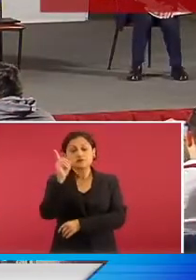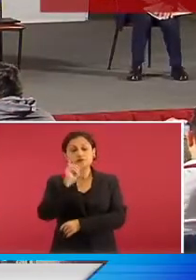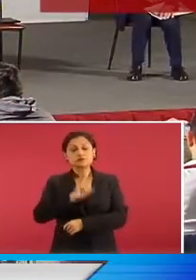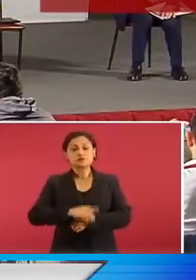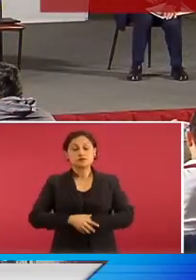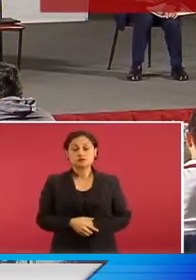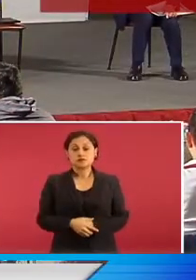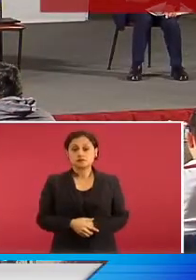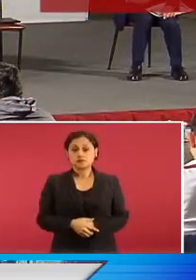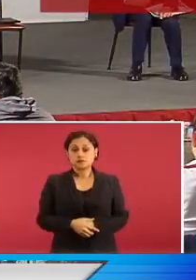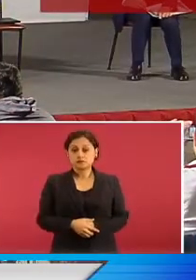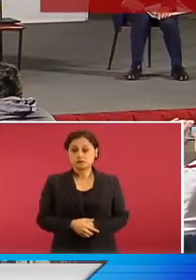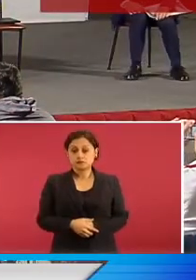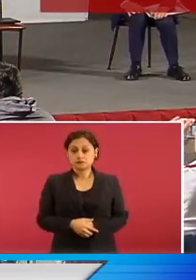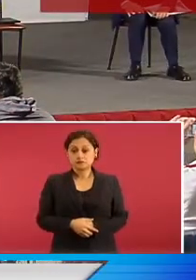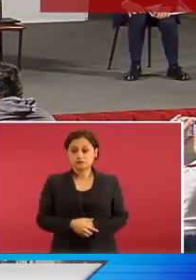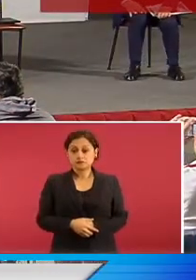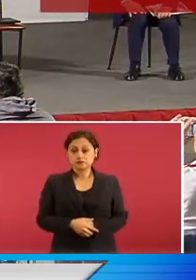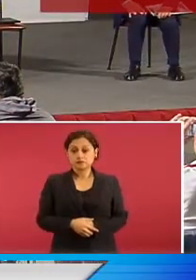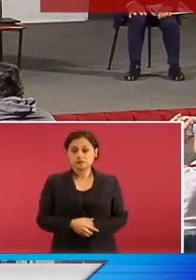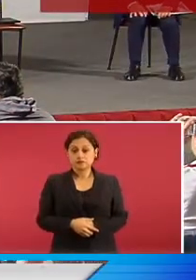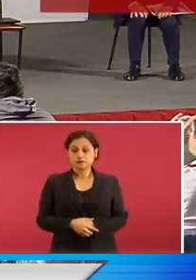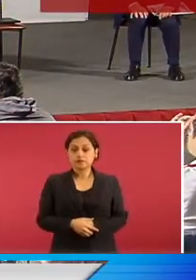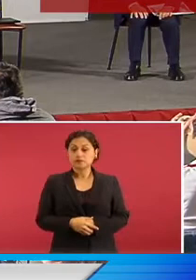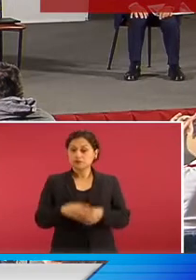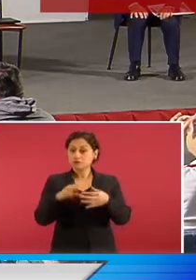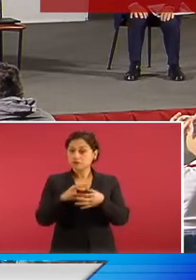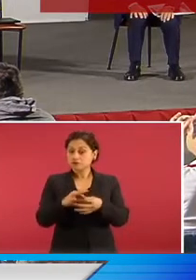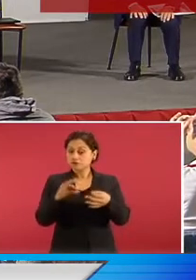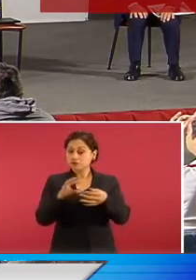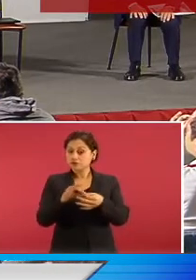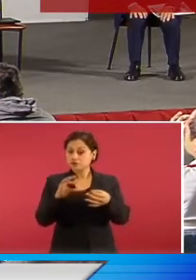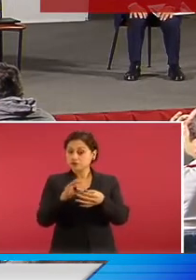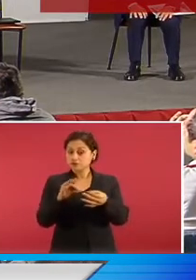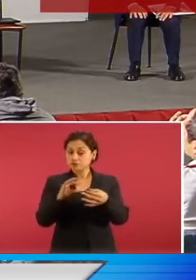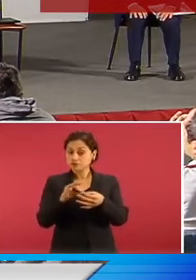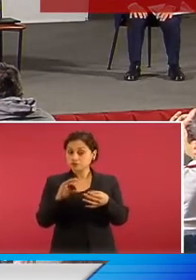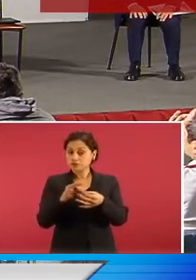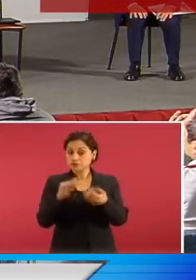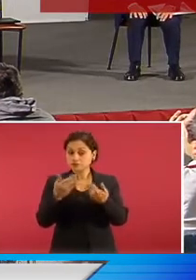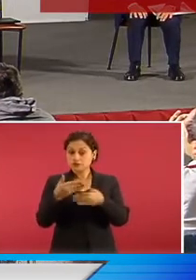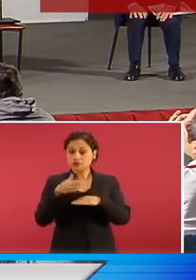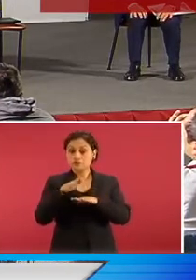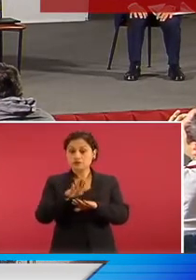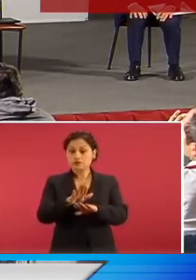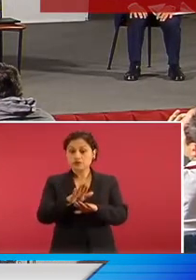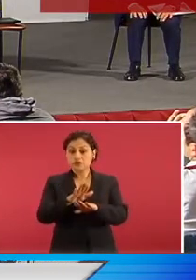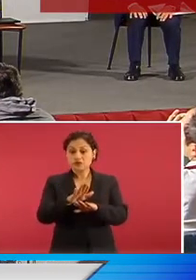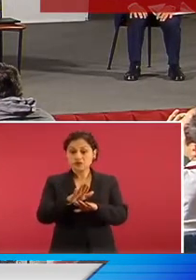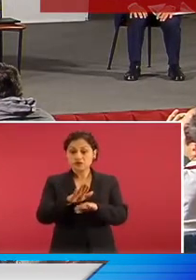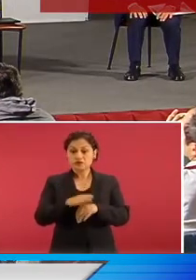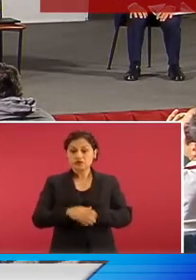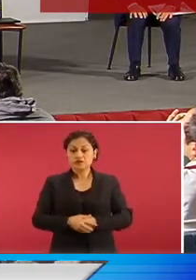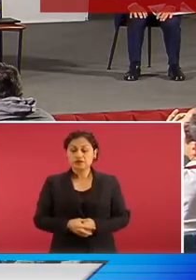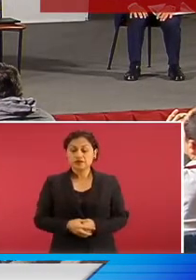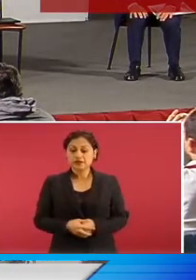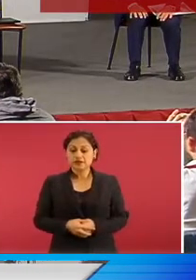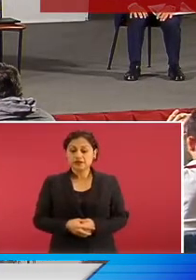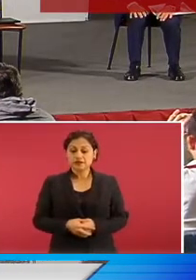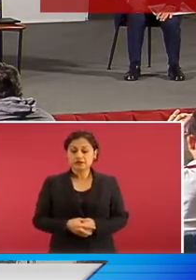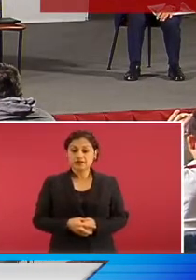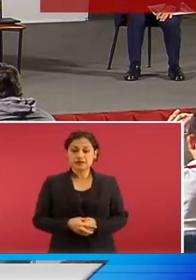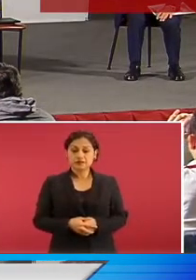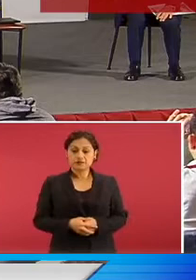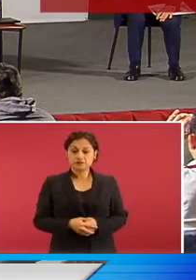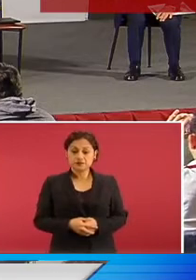del accidente. El secretario de Comunicaciones y Transportes, Javier Jiménez Espriu, informa que la investigación estuvo a cargo de los fabricantes